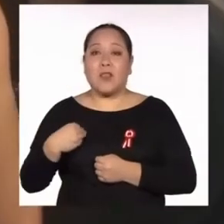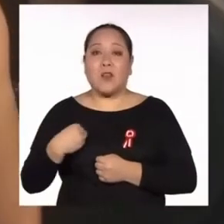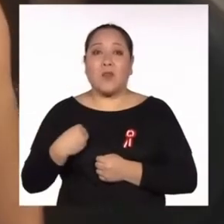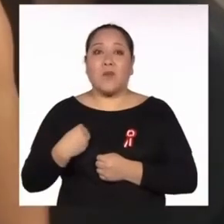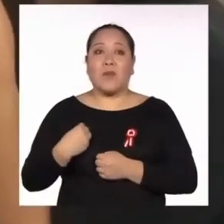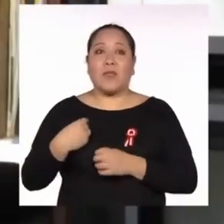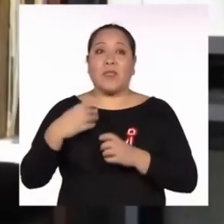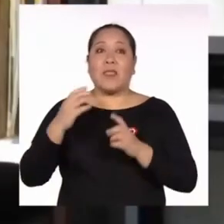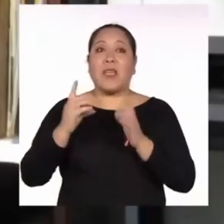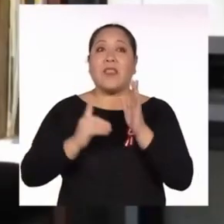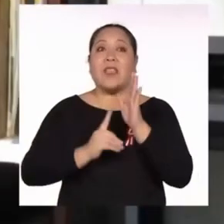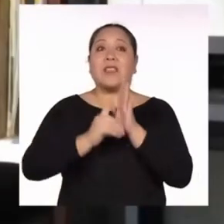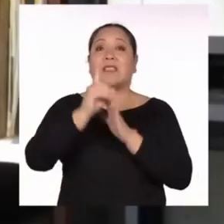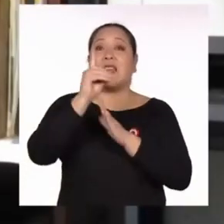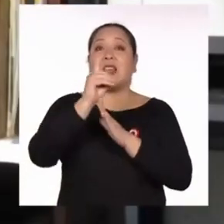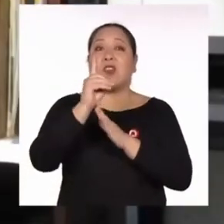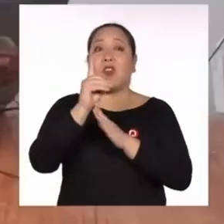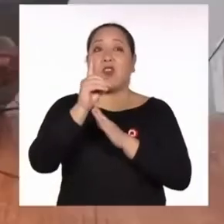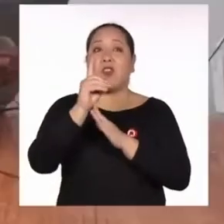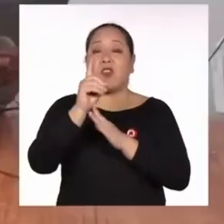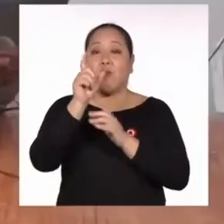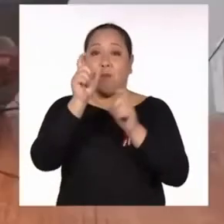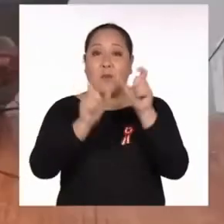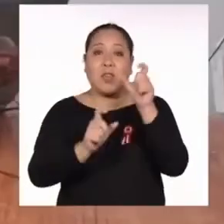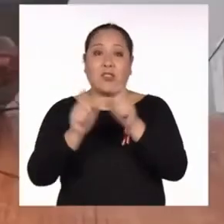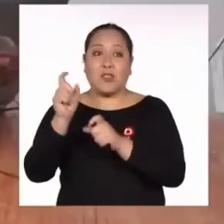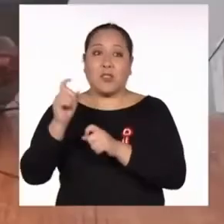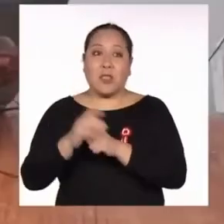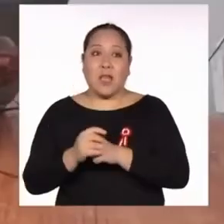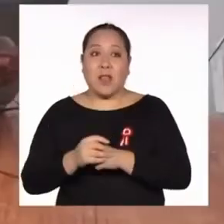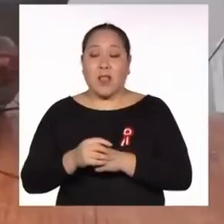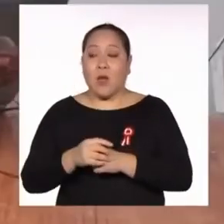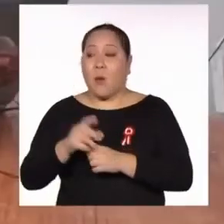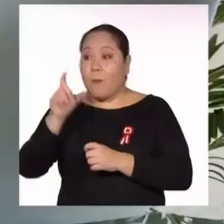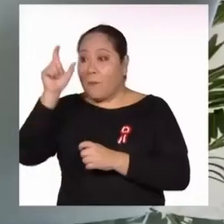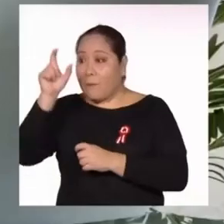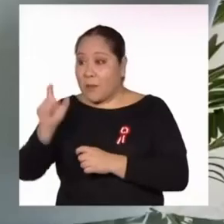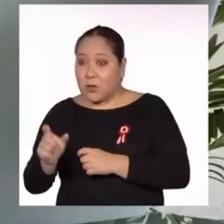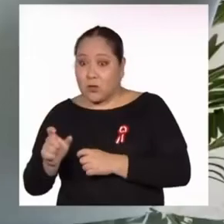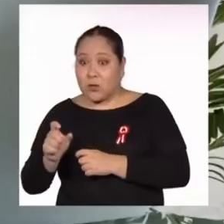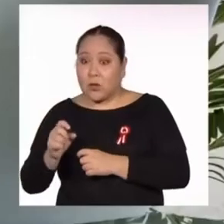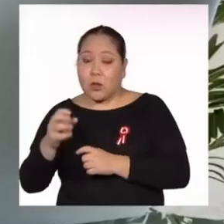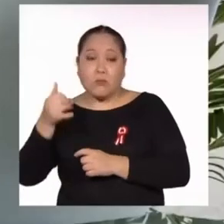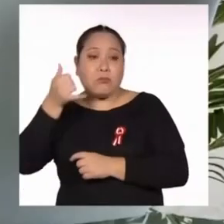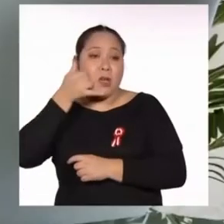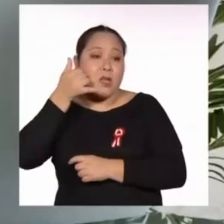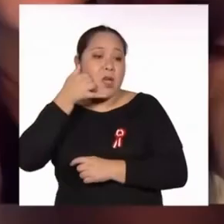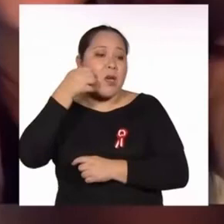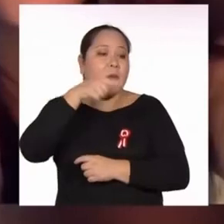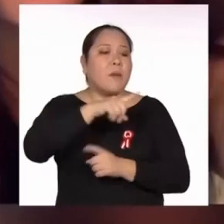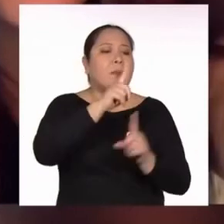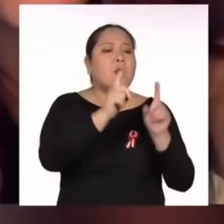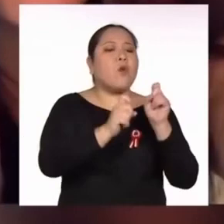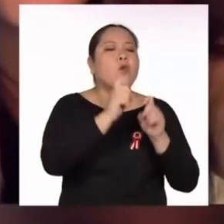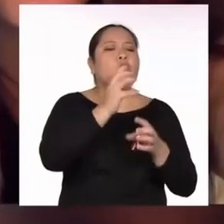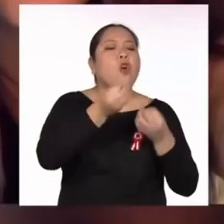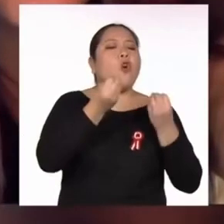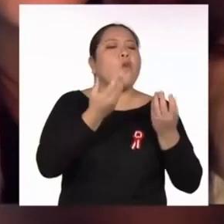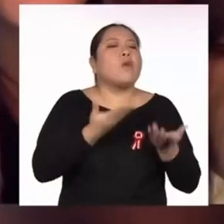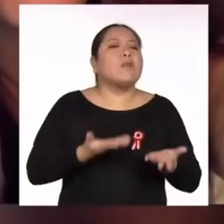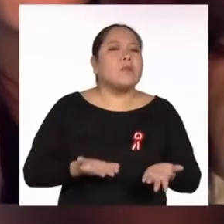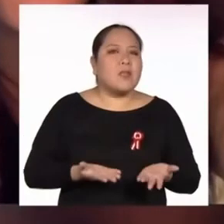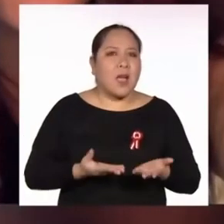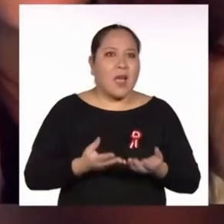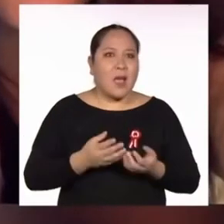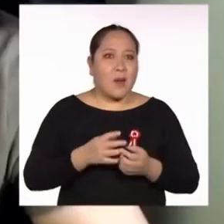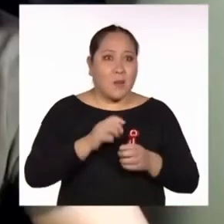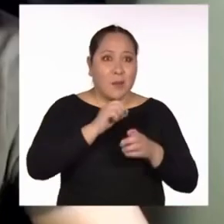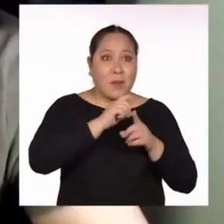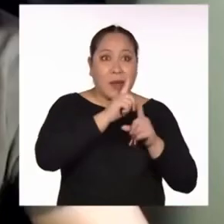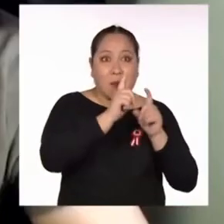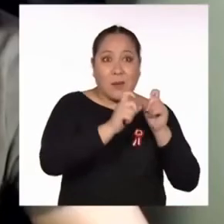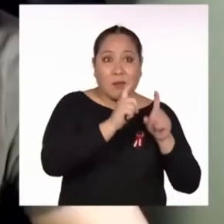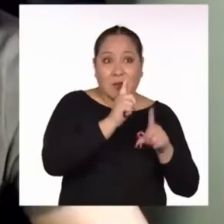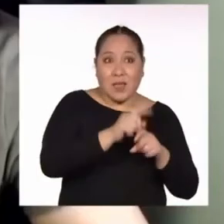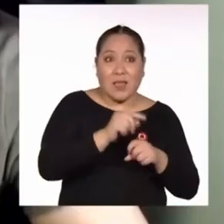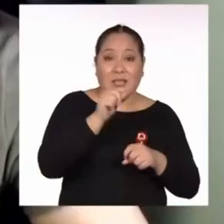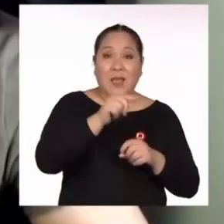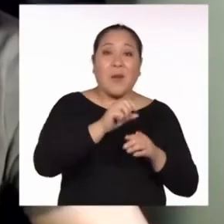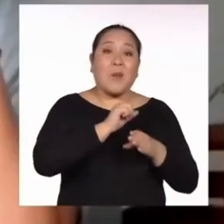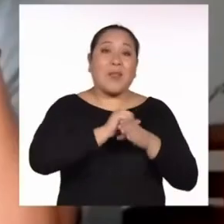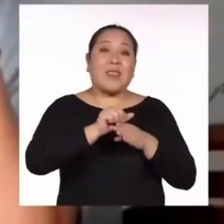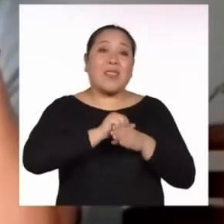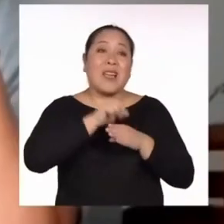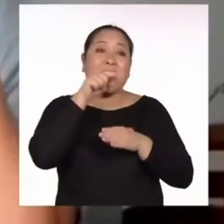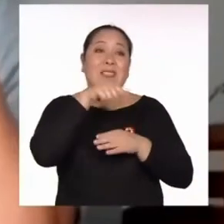para darle información precisa para preguntarle por su estado de salud y sobre todo para ensayar esa pregunta